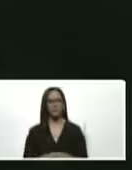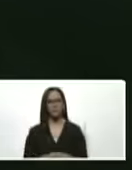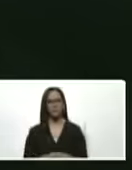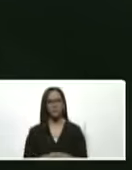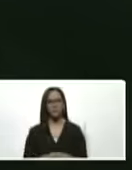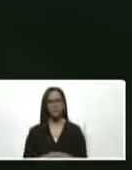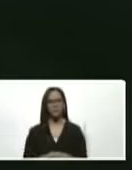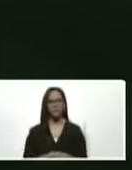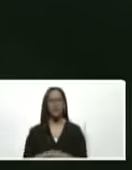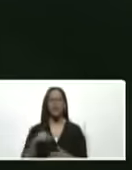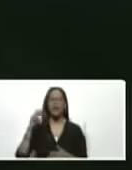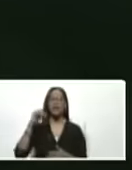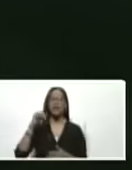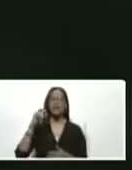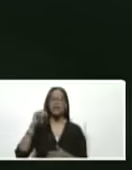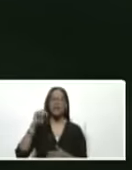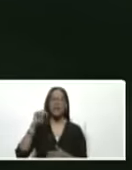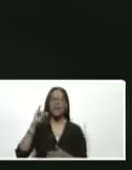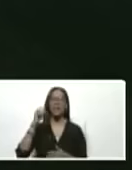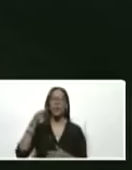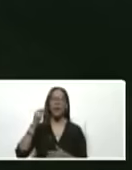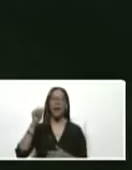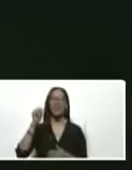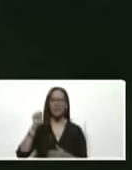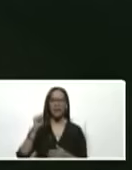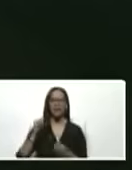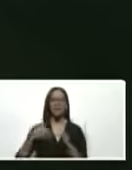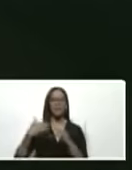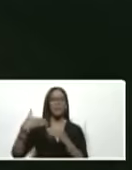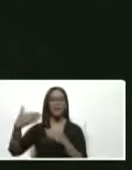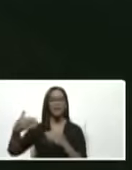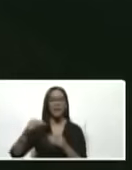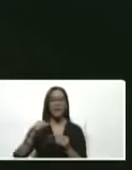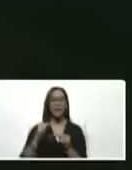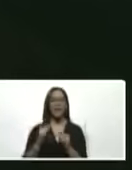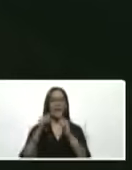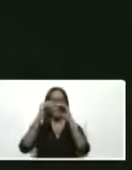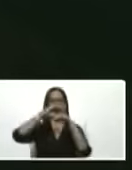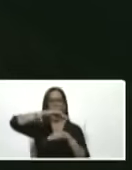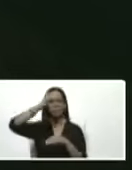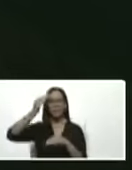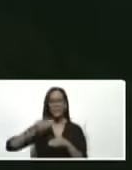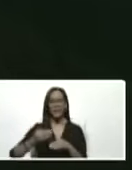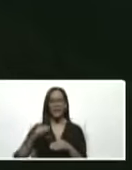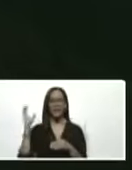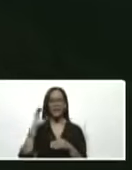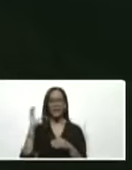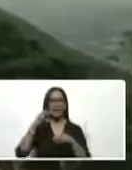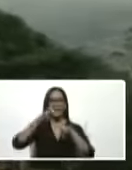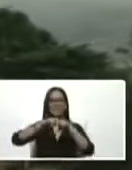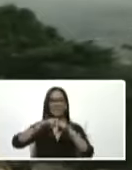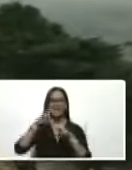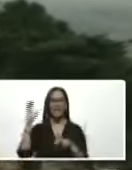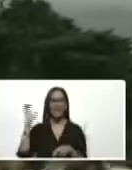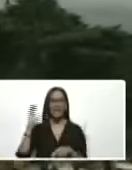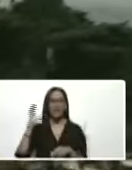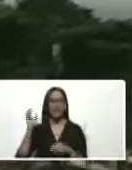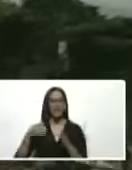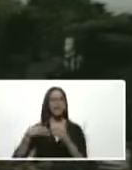y más allá al Pico Caracas también, a la silla de Caracas